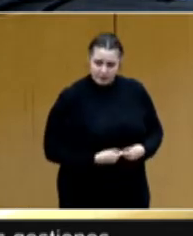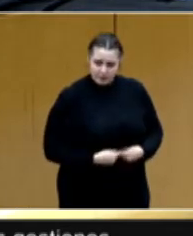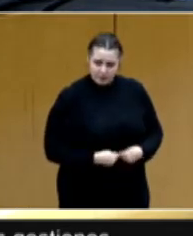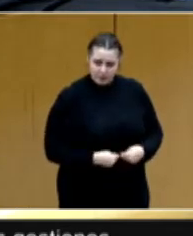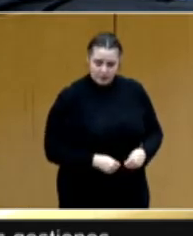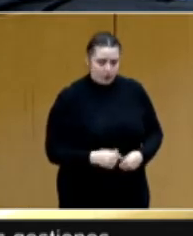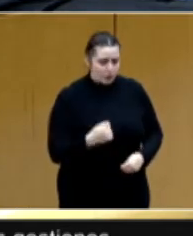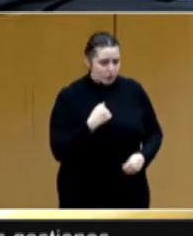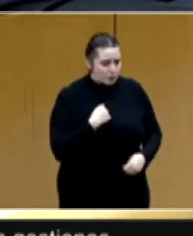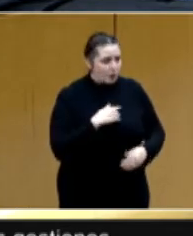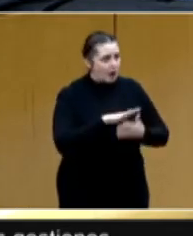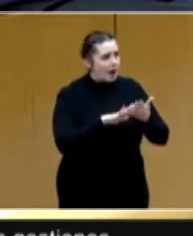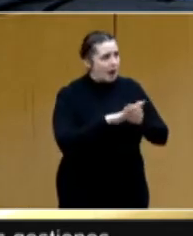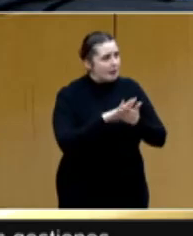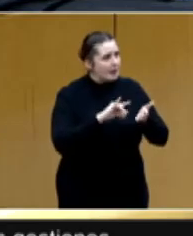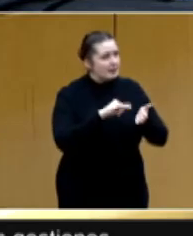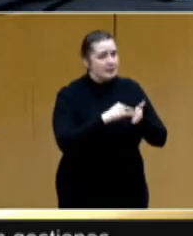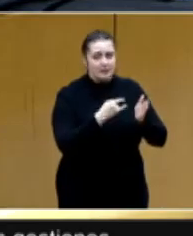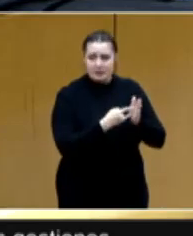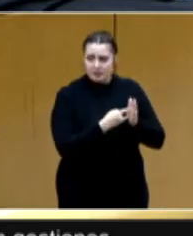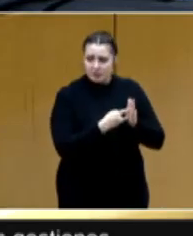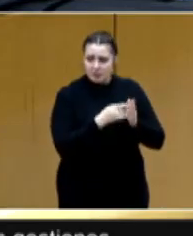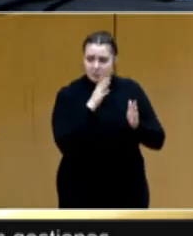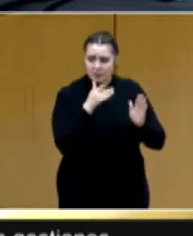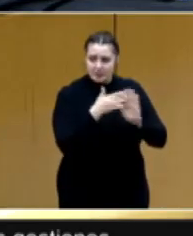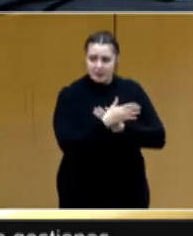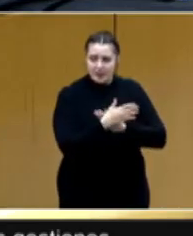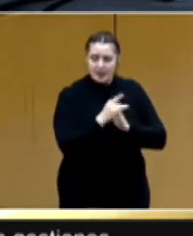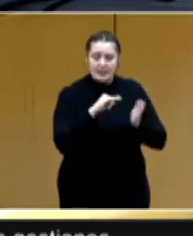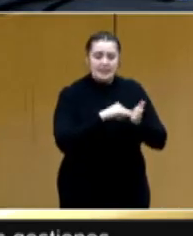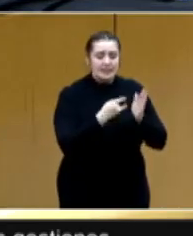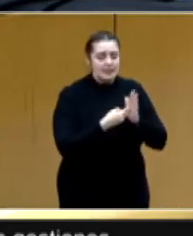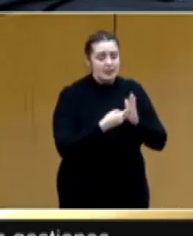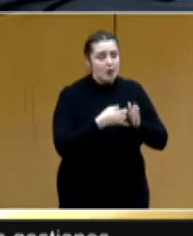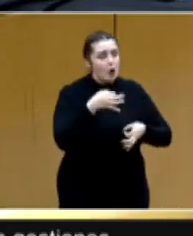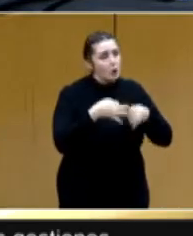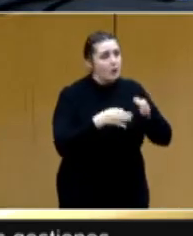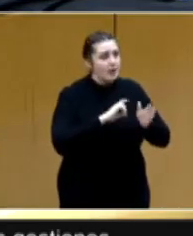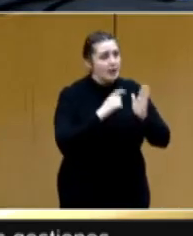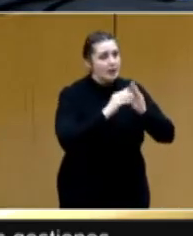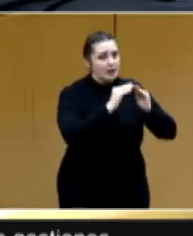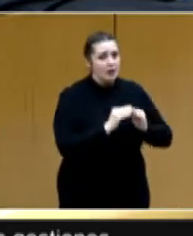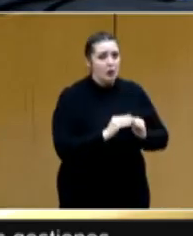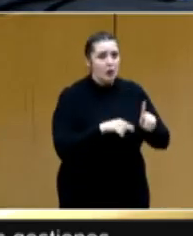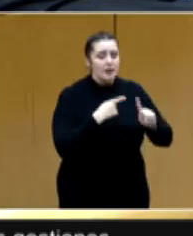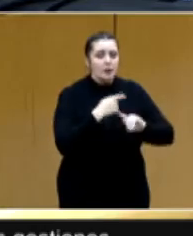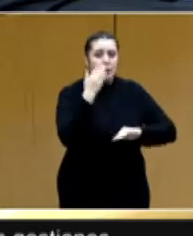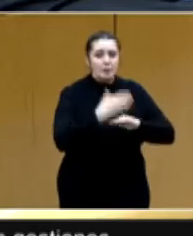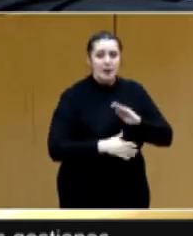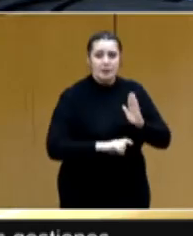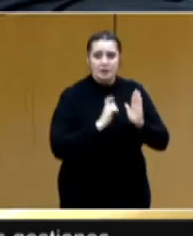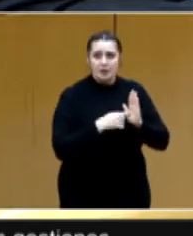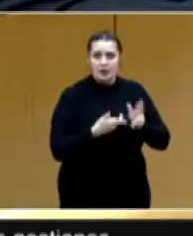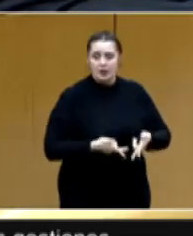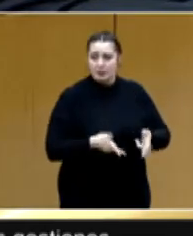voy a aglosar el sistema que utilizaría ha sido 26 años legislador el sistema que utiliza el legislador para establecer plazos legales ya puedo asegurar